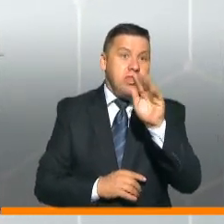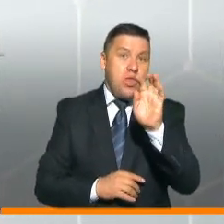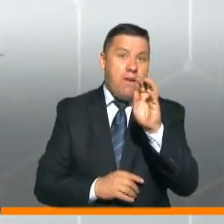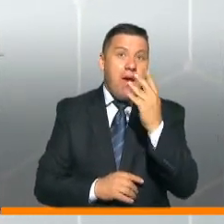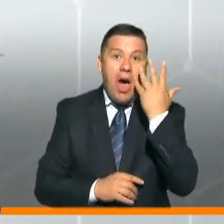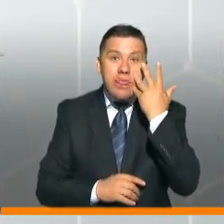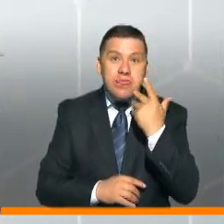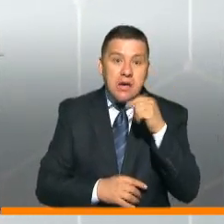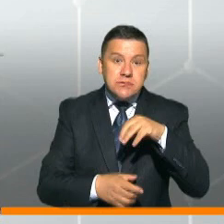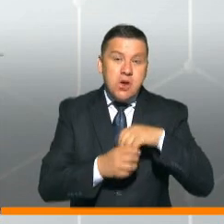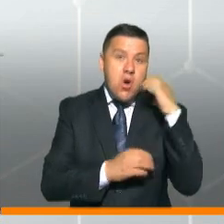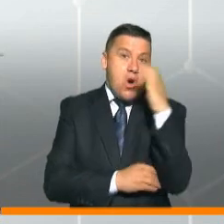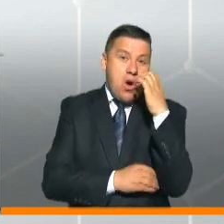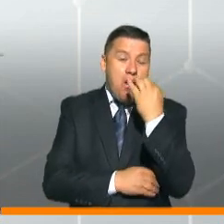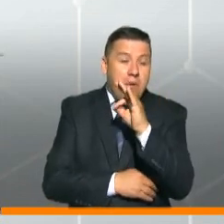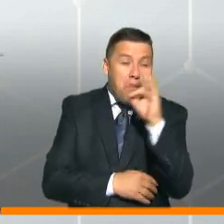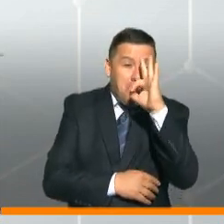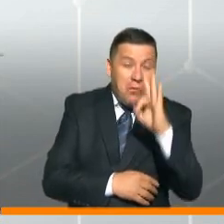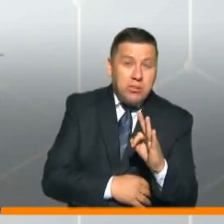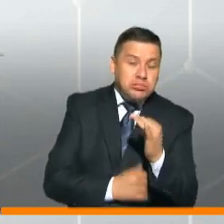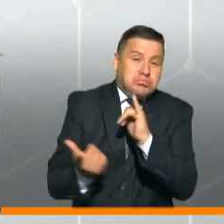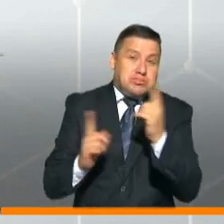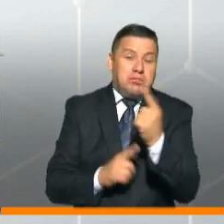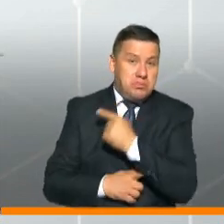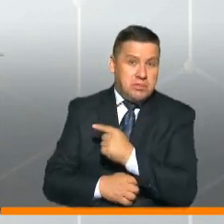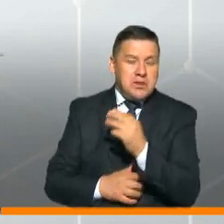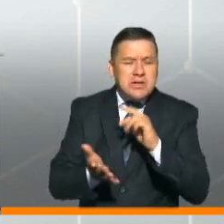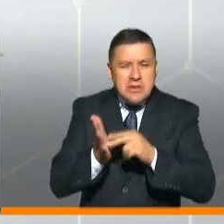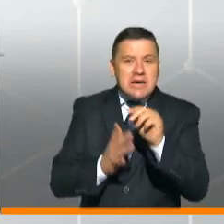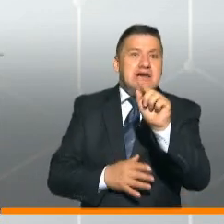días, Colombia tiene un promedio ya de